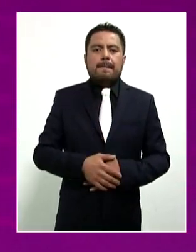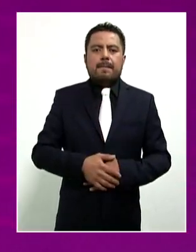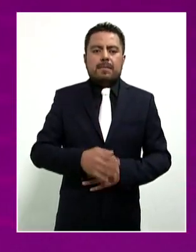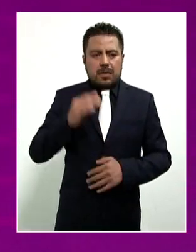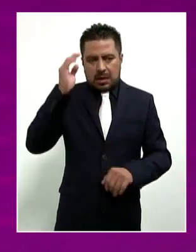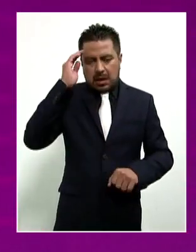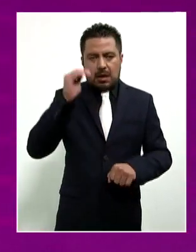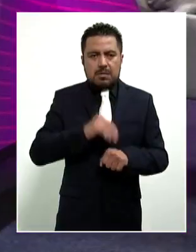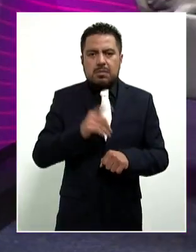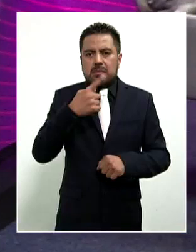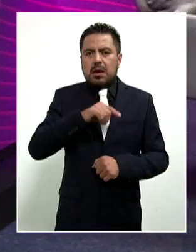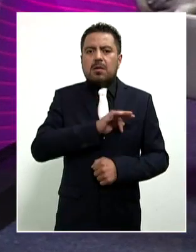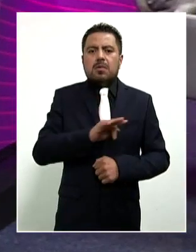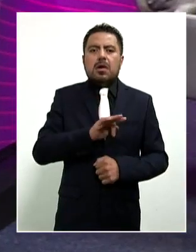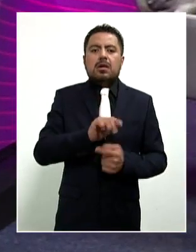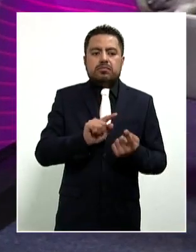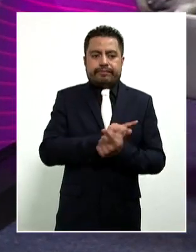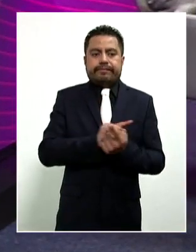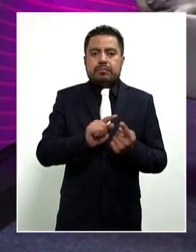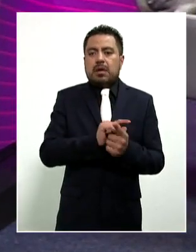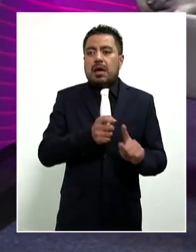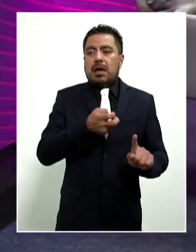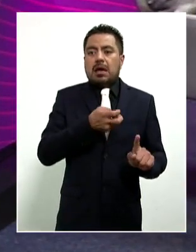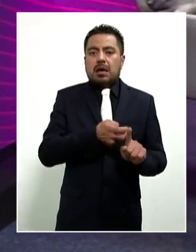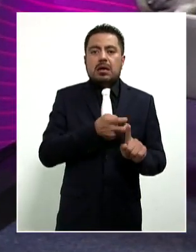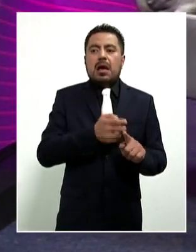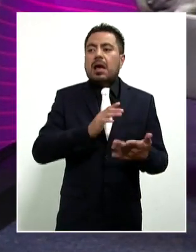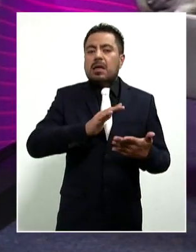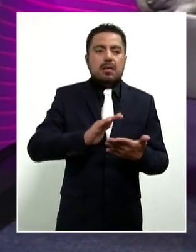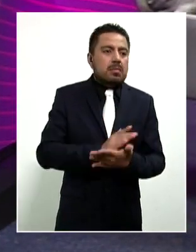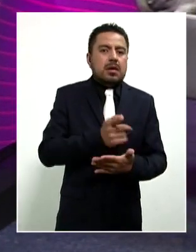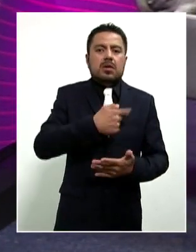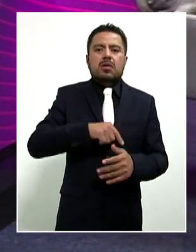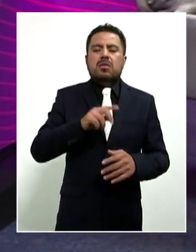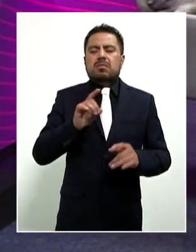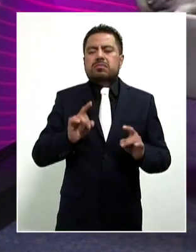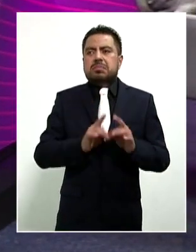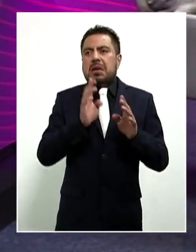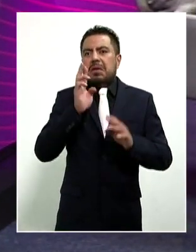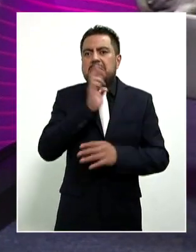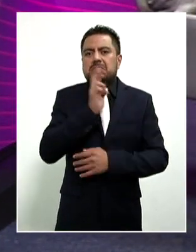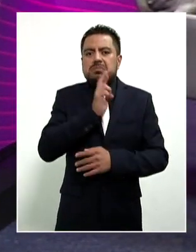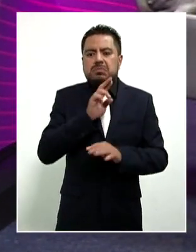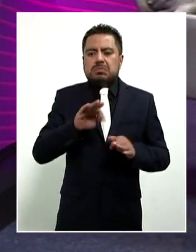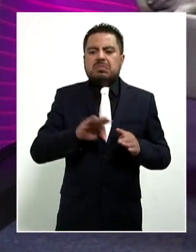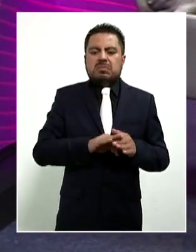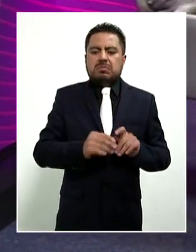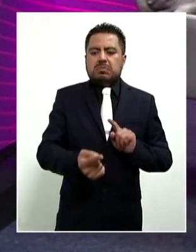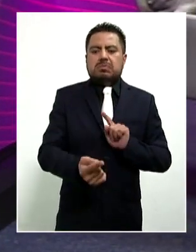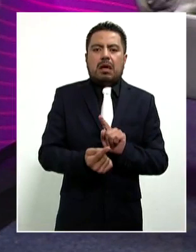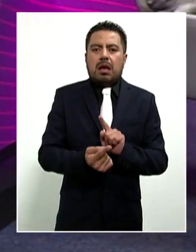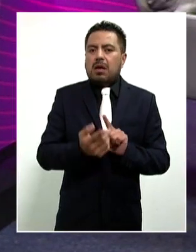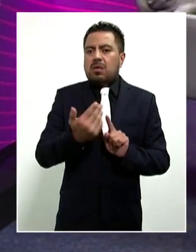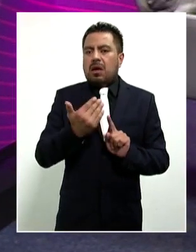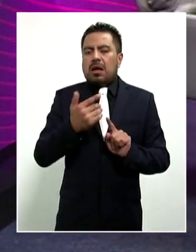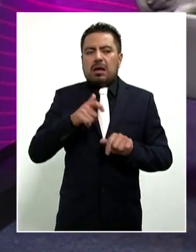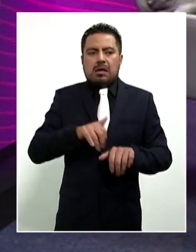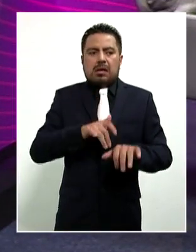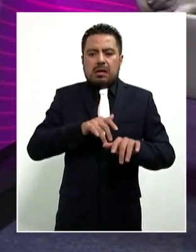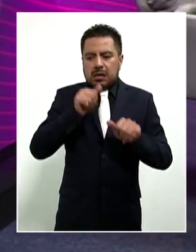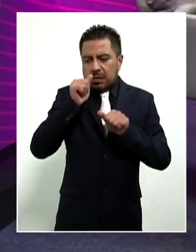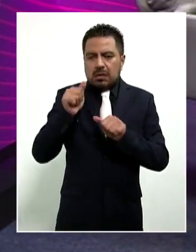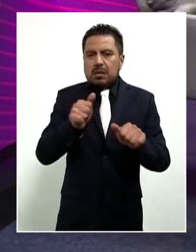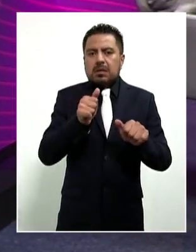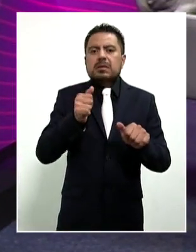sus capacidades para poder hacer frente a esto. Y además, no a situaciones de emergencia o de corto plazo. No se trata de ir atendiendo caravanas.